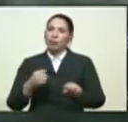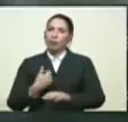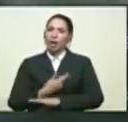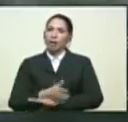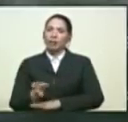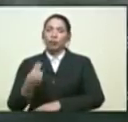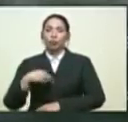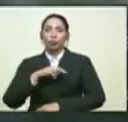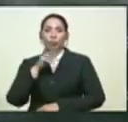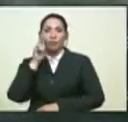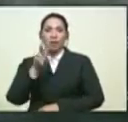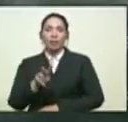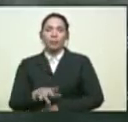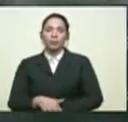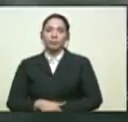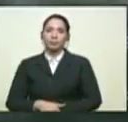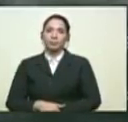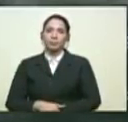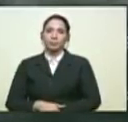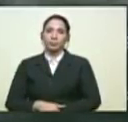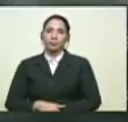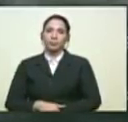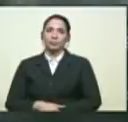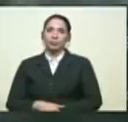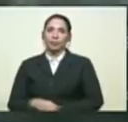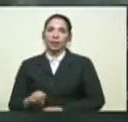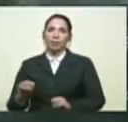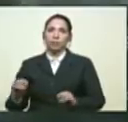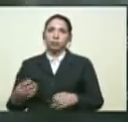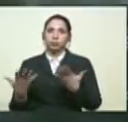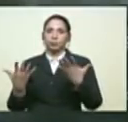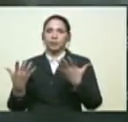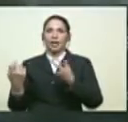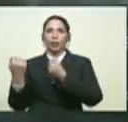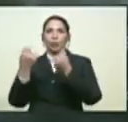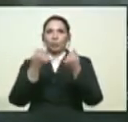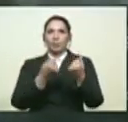nosotros veremos el resurgimiento de una economía